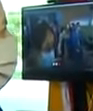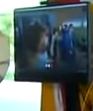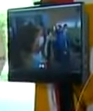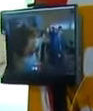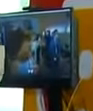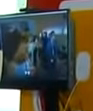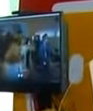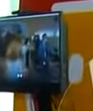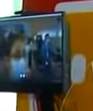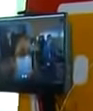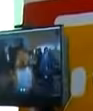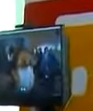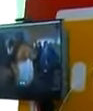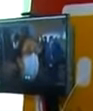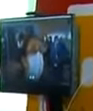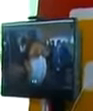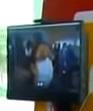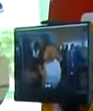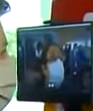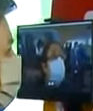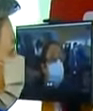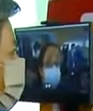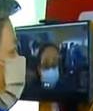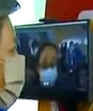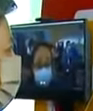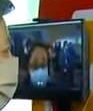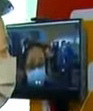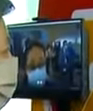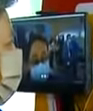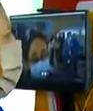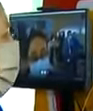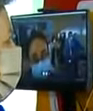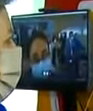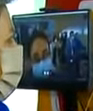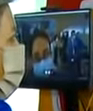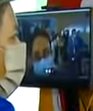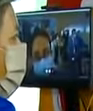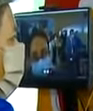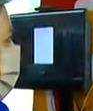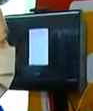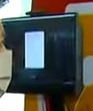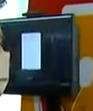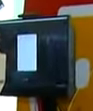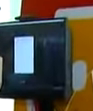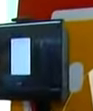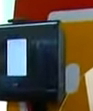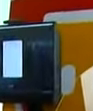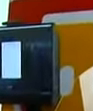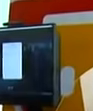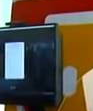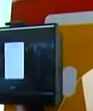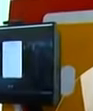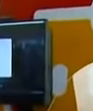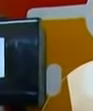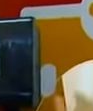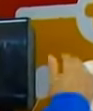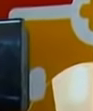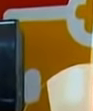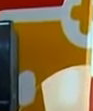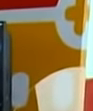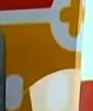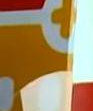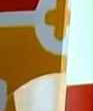paciente está en tal sala, en tal cama, sí, entonces me gustaría comunicarme. Exactamente. Entonces, vamos a comunicarnos. Tú tienes